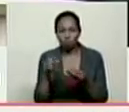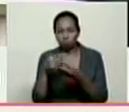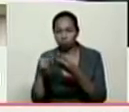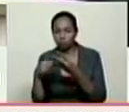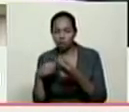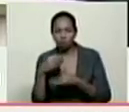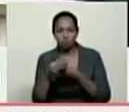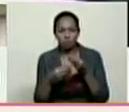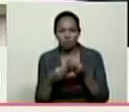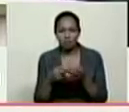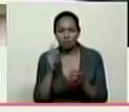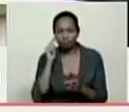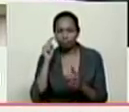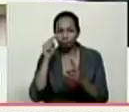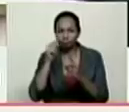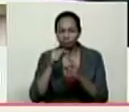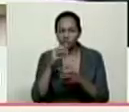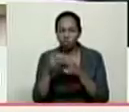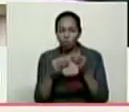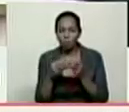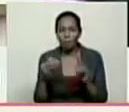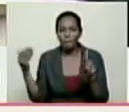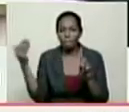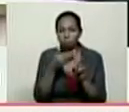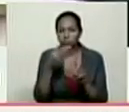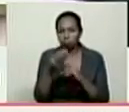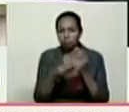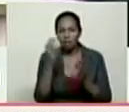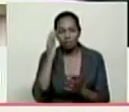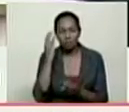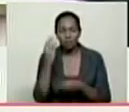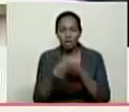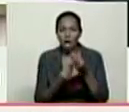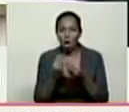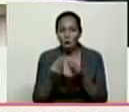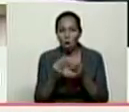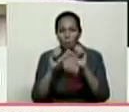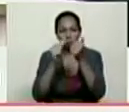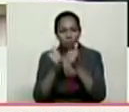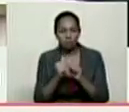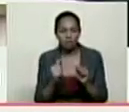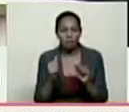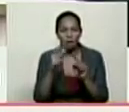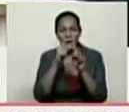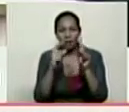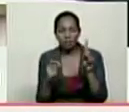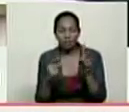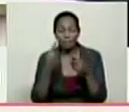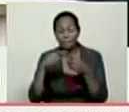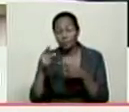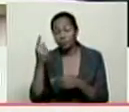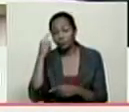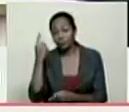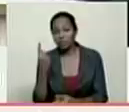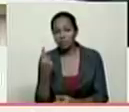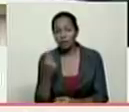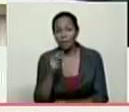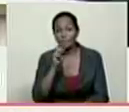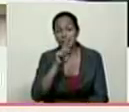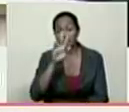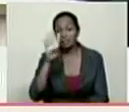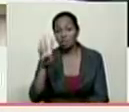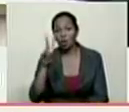las vulneraciones al sistema cibernético de la central hidroeléctrica de Guri. Pero los días